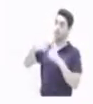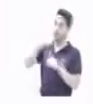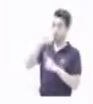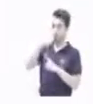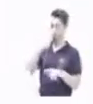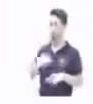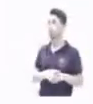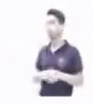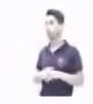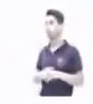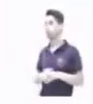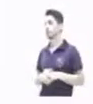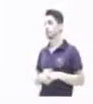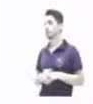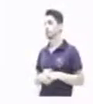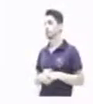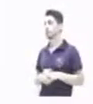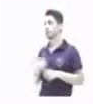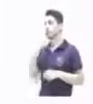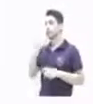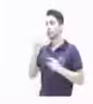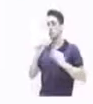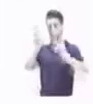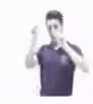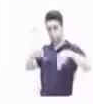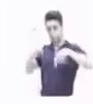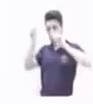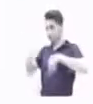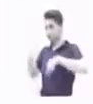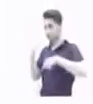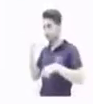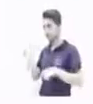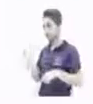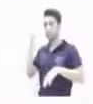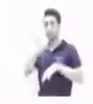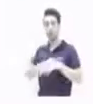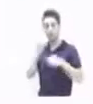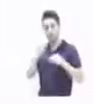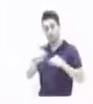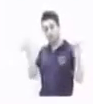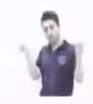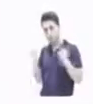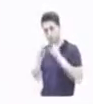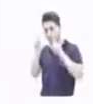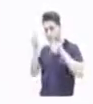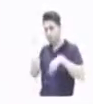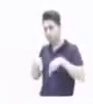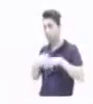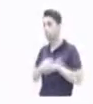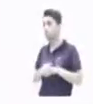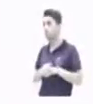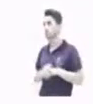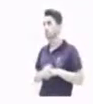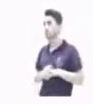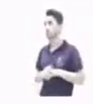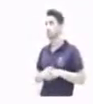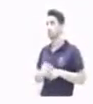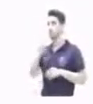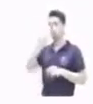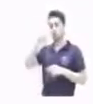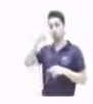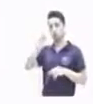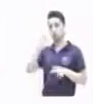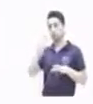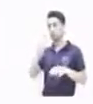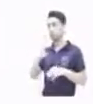1. Entonces, esto se puede simplificar con esto, y veamos si hay algo más que se pueda simplificar.